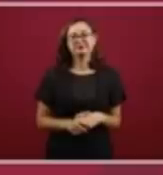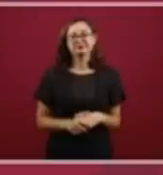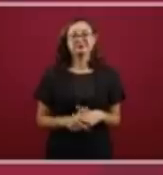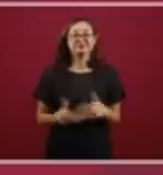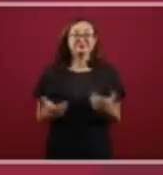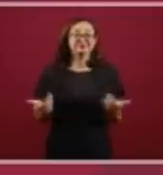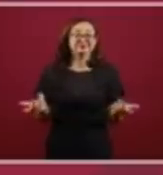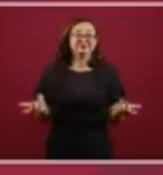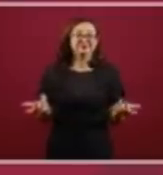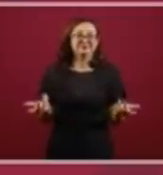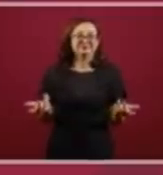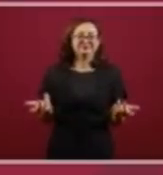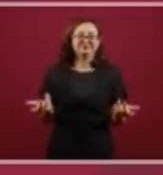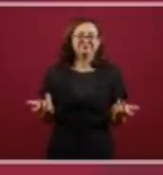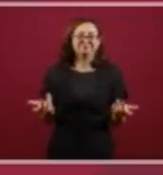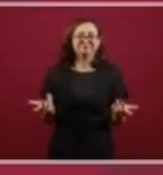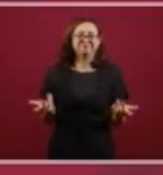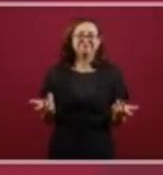Entonces,